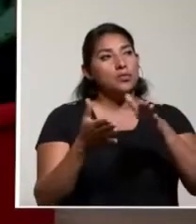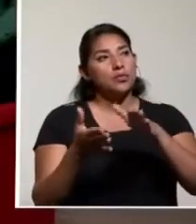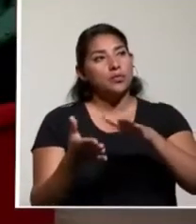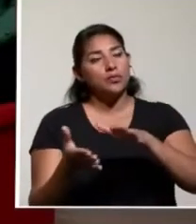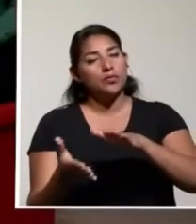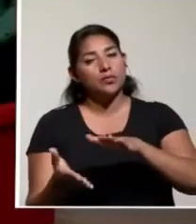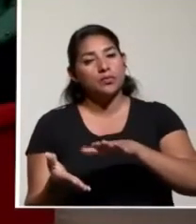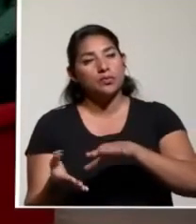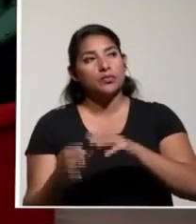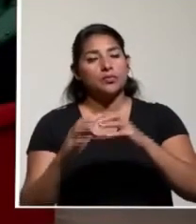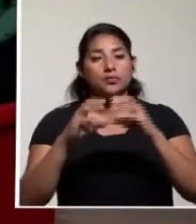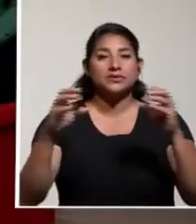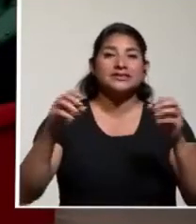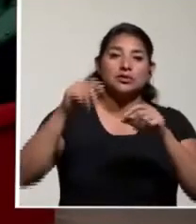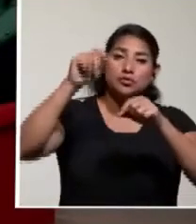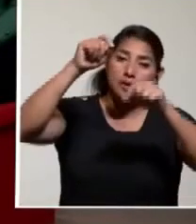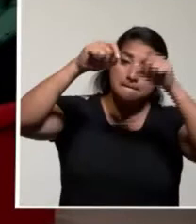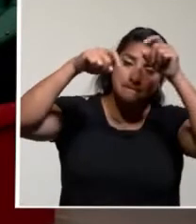cerca.